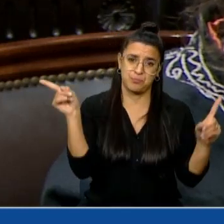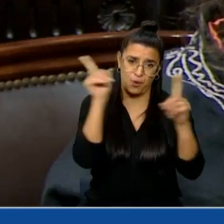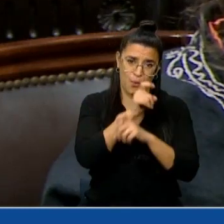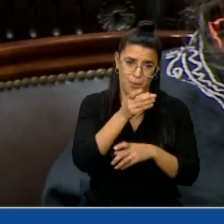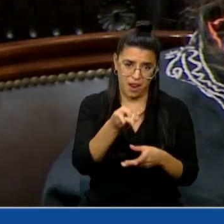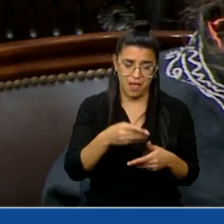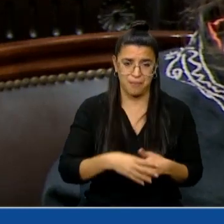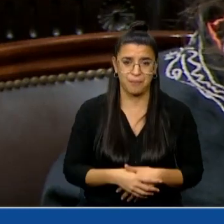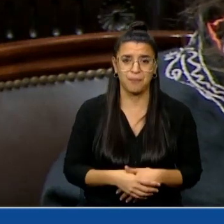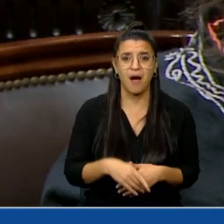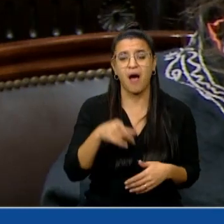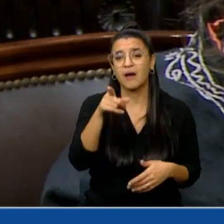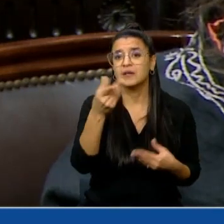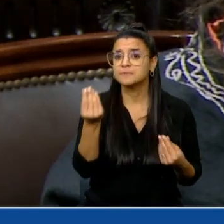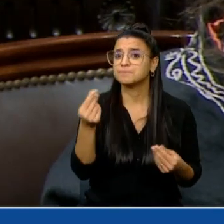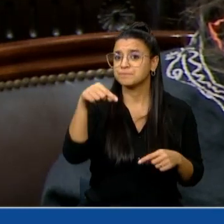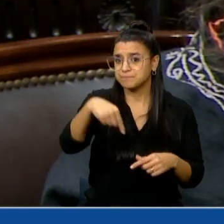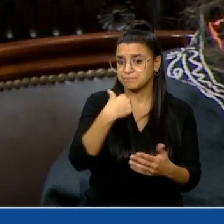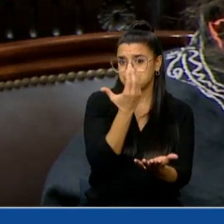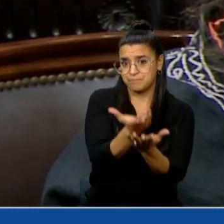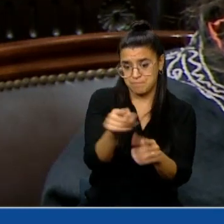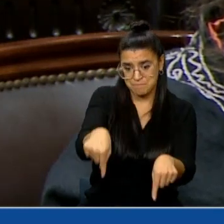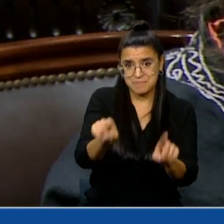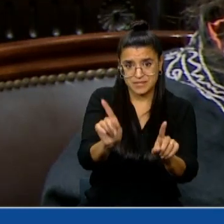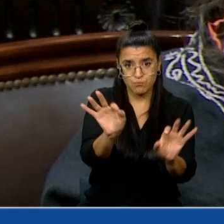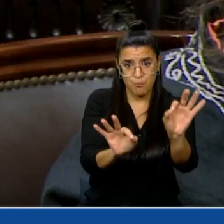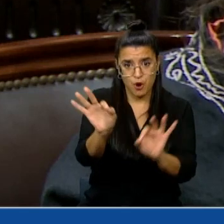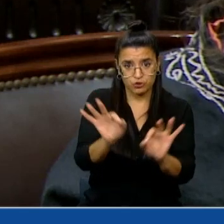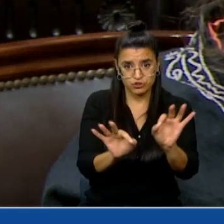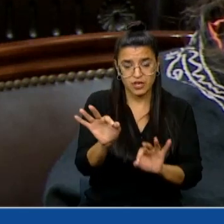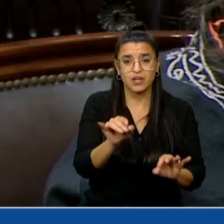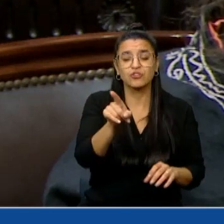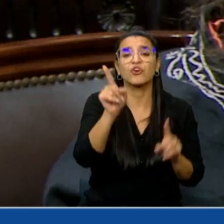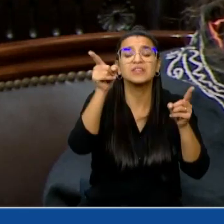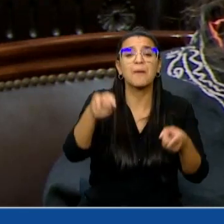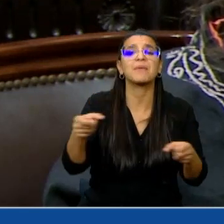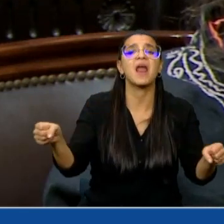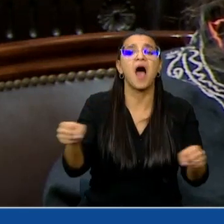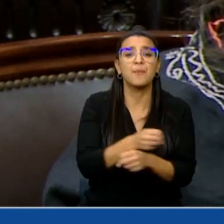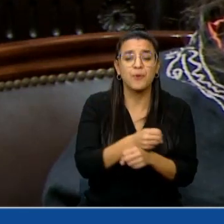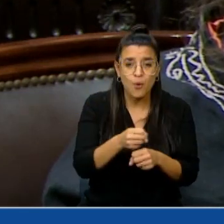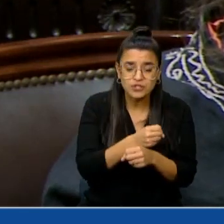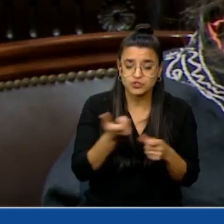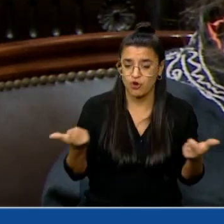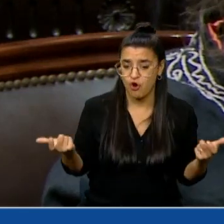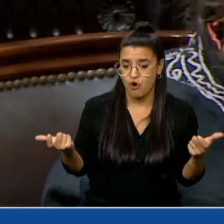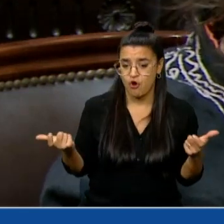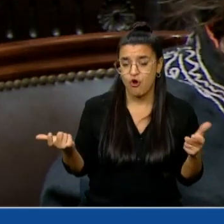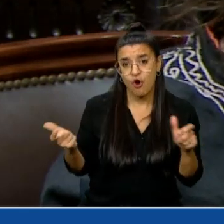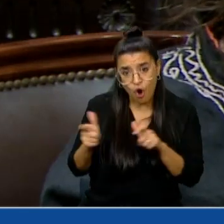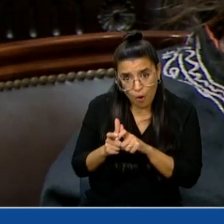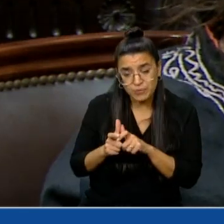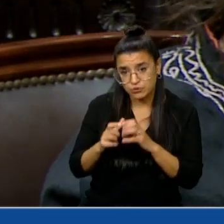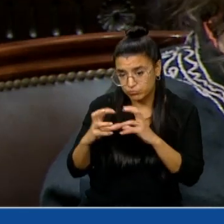problema que ha motivado la presentación de este proyecto y la aprobación en la comisión donde